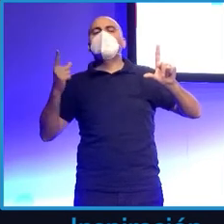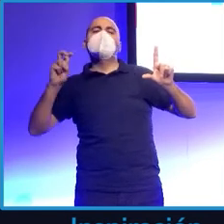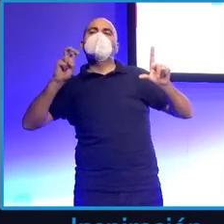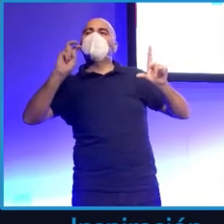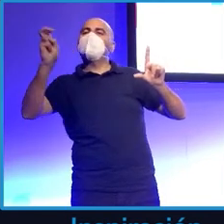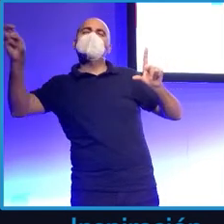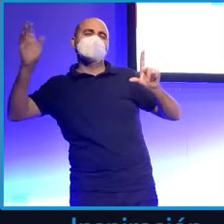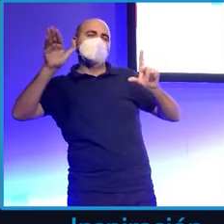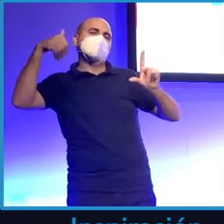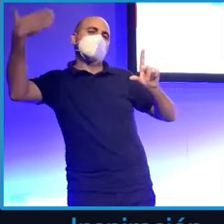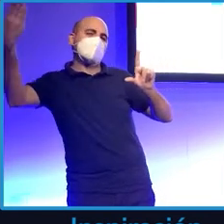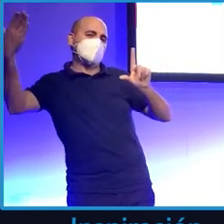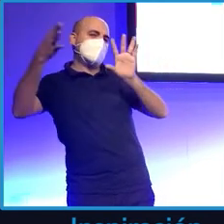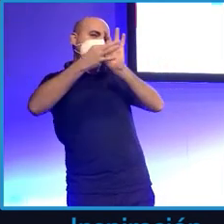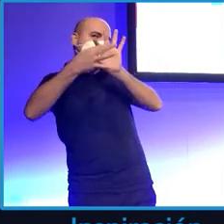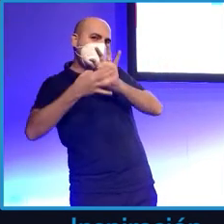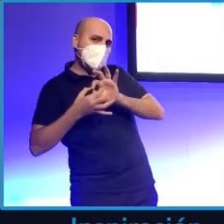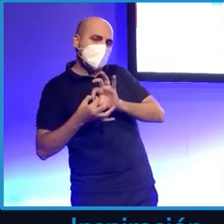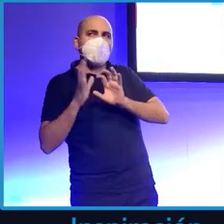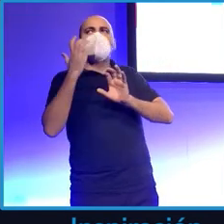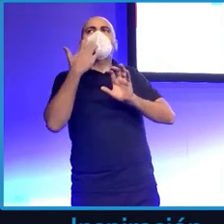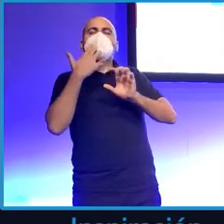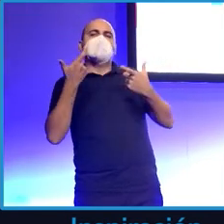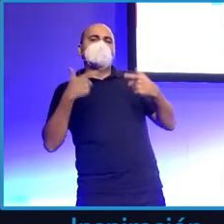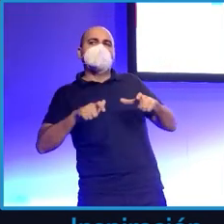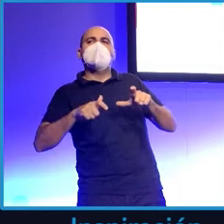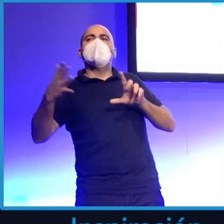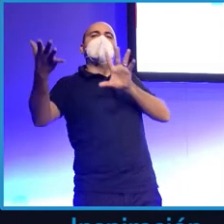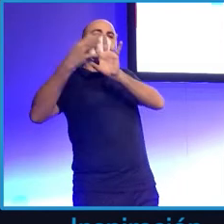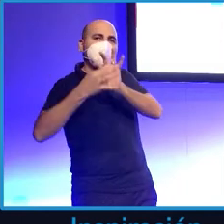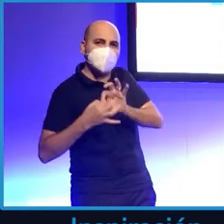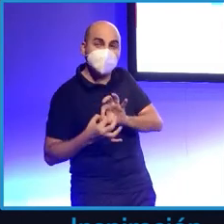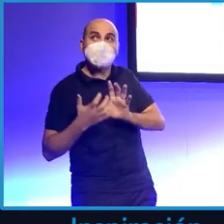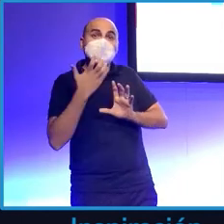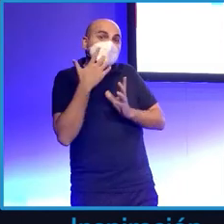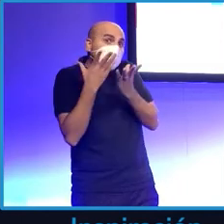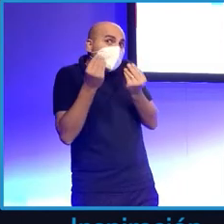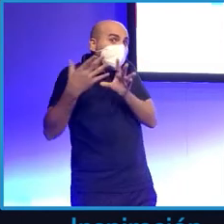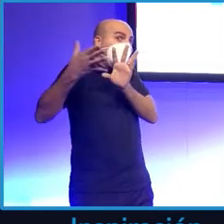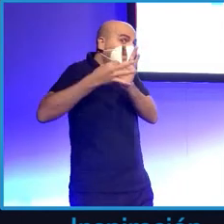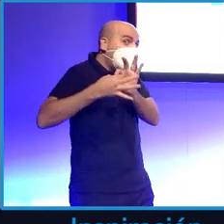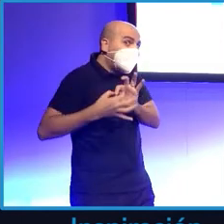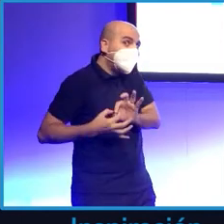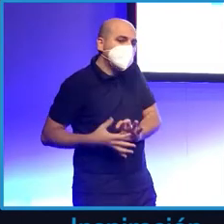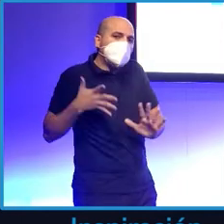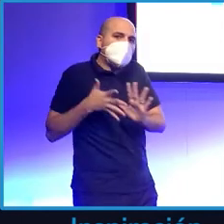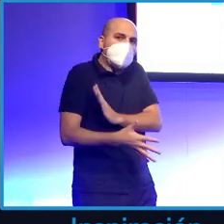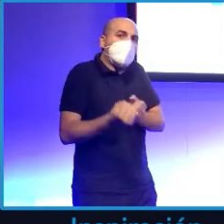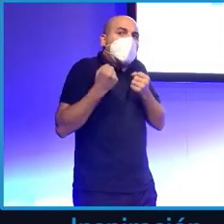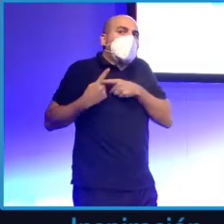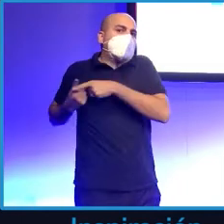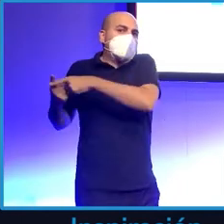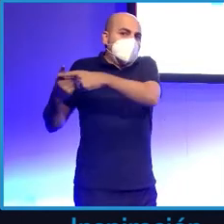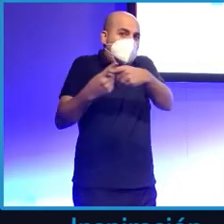a cada uno de esos le va repartiendo fuerza a más enlaces tienes internamente más fuerza se reparte con lo cual esto nos vale tanto para